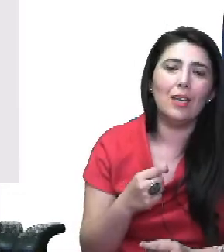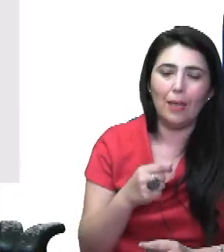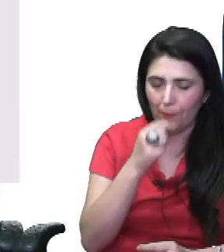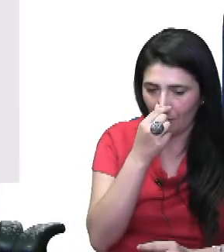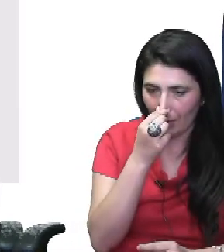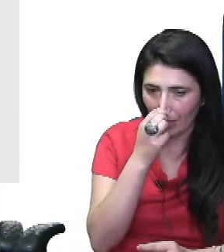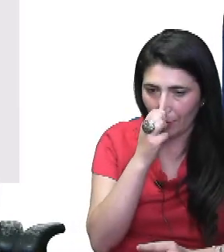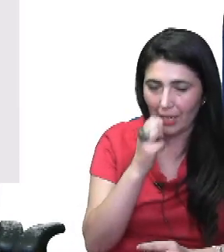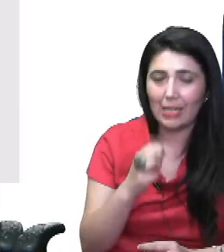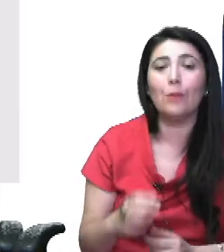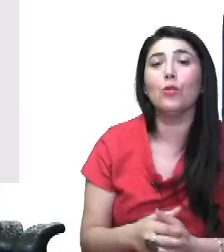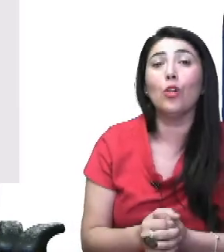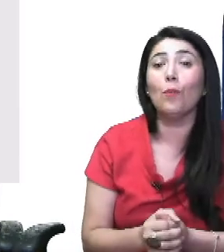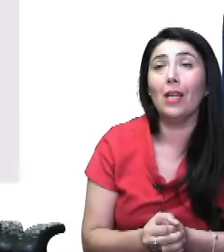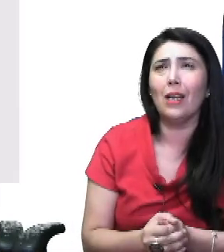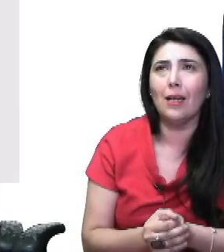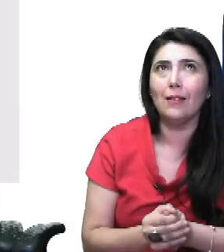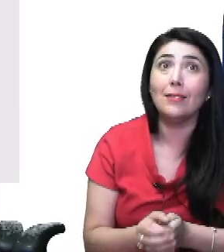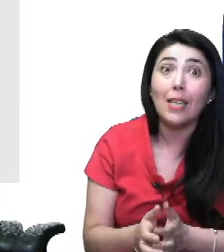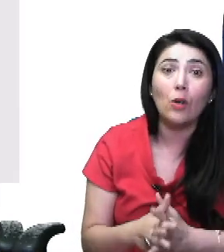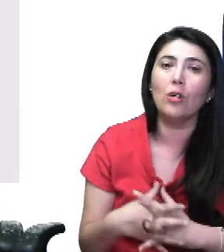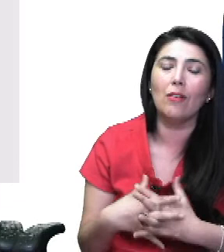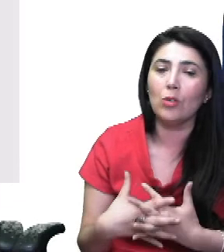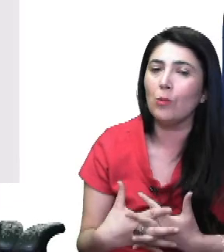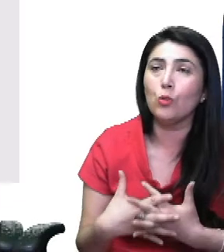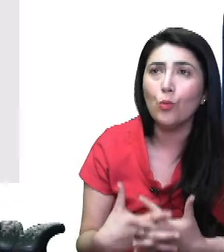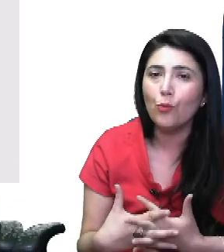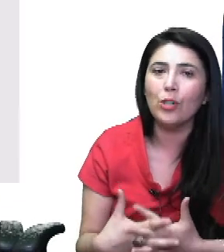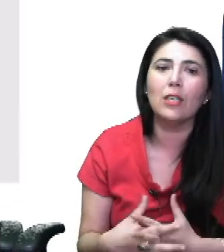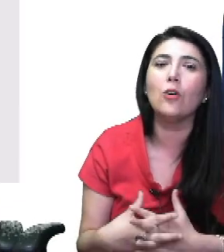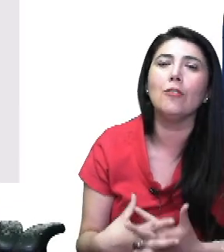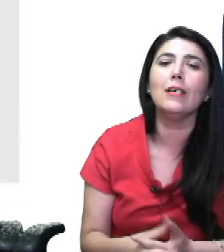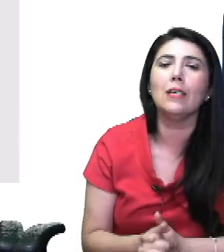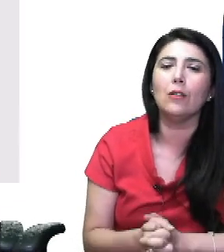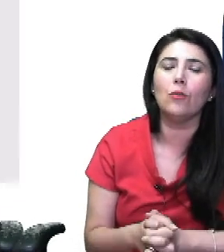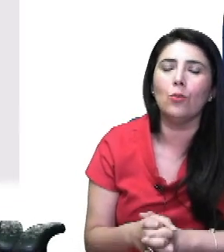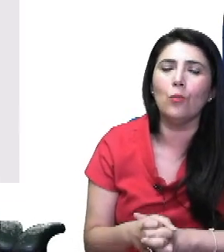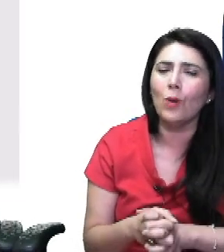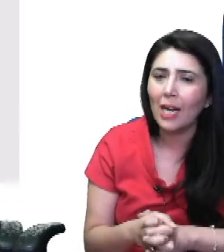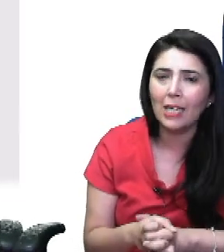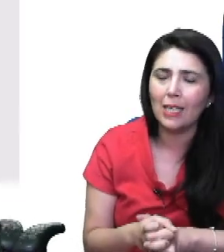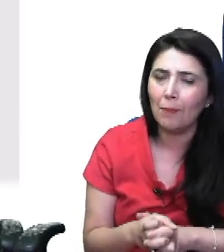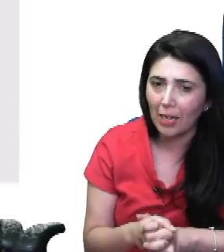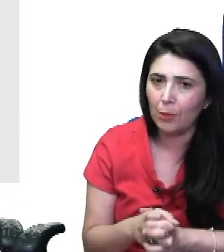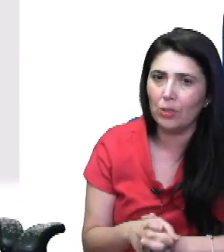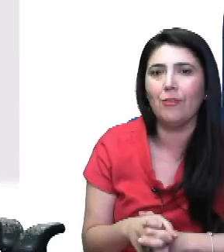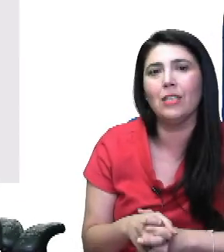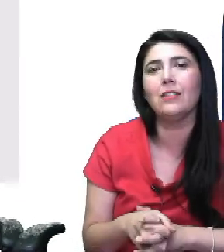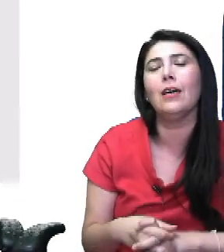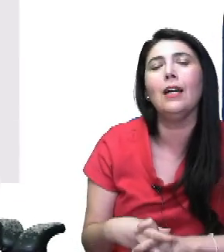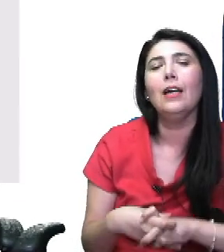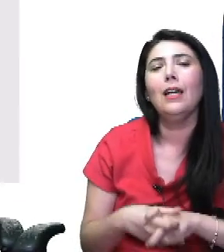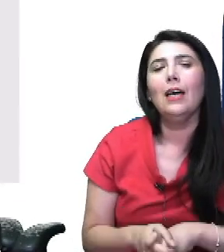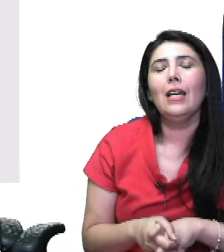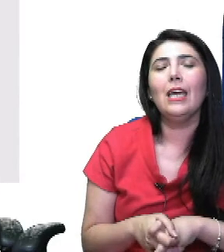acuñan, después del terremoto del 2005, que había un terremoto muy fuerte en Kobe y una gran cantidad, miles de personas